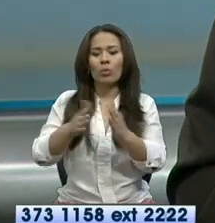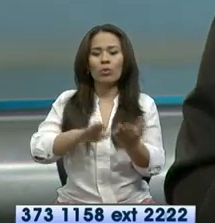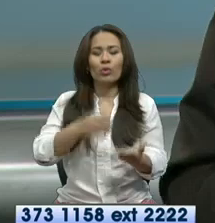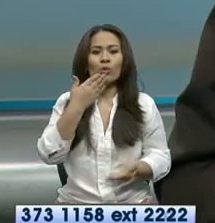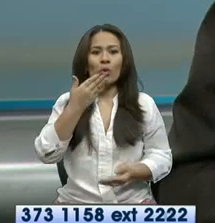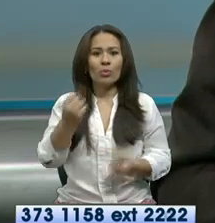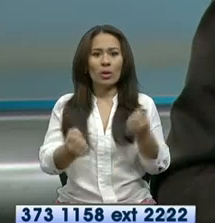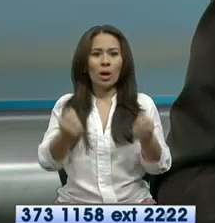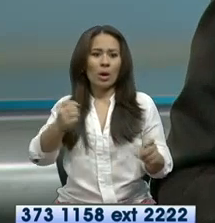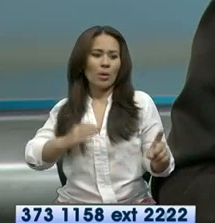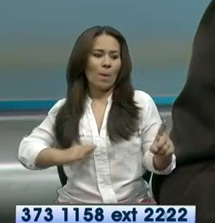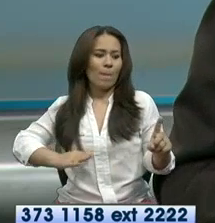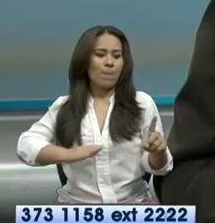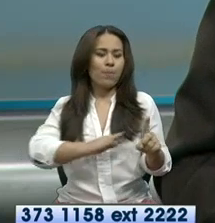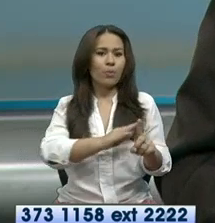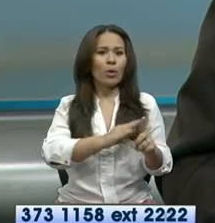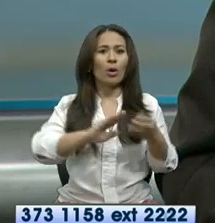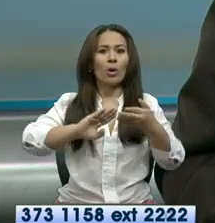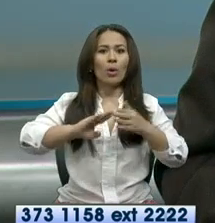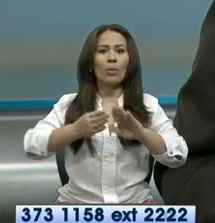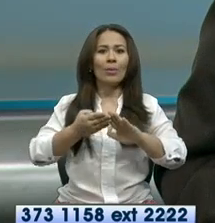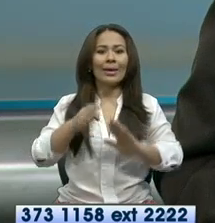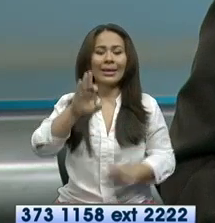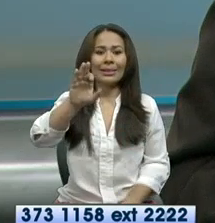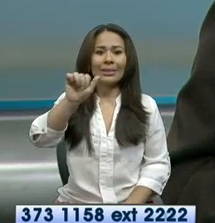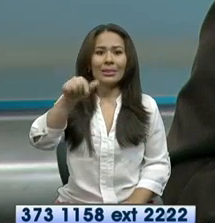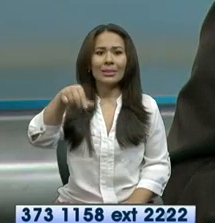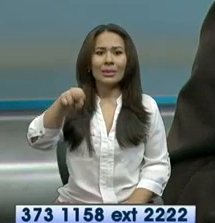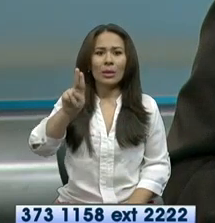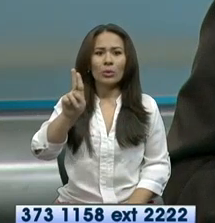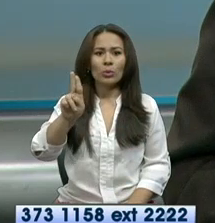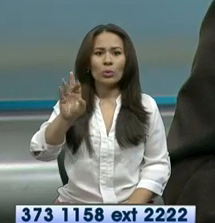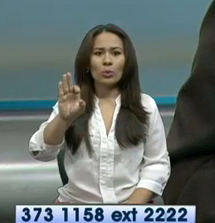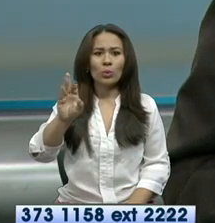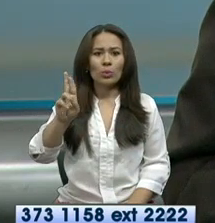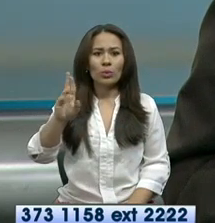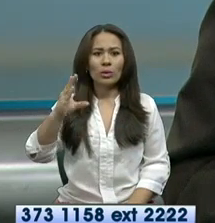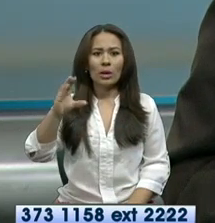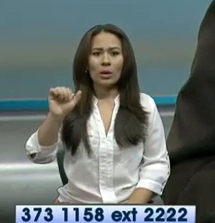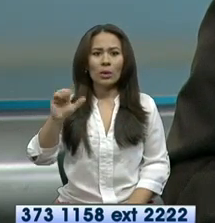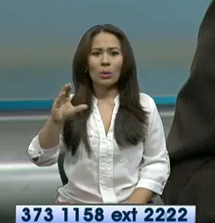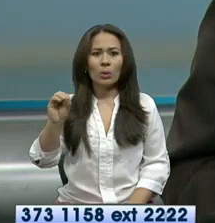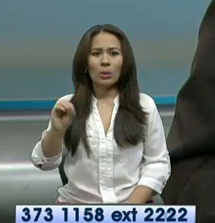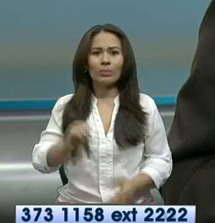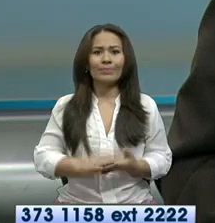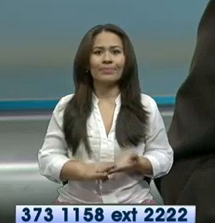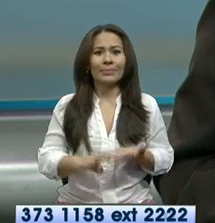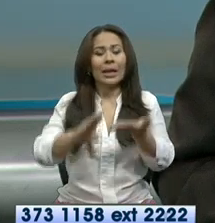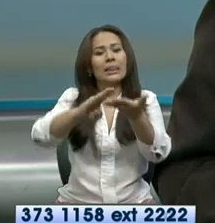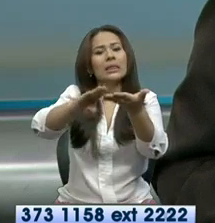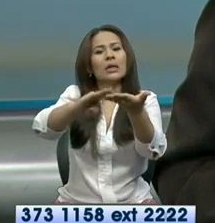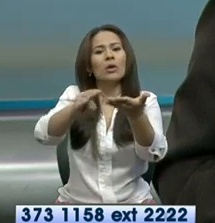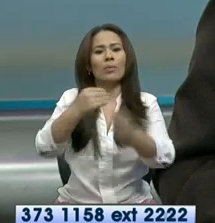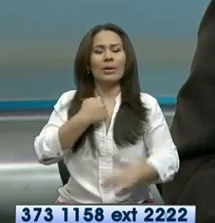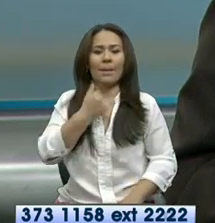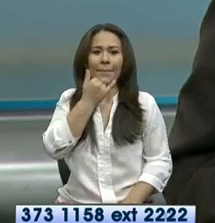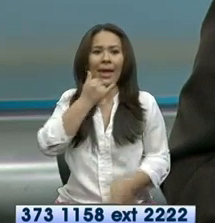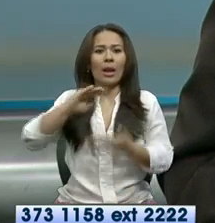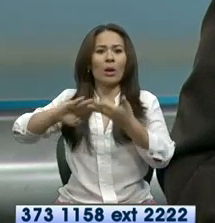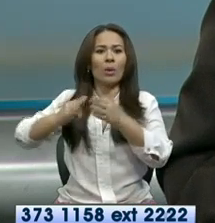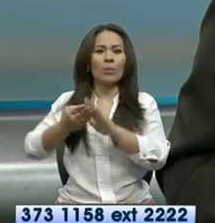por un vehículo en la comunidad de Tantutacto. A ver, rectifico, comunidad